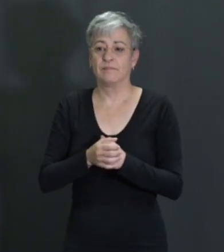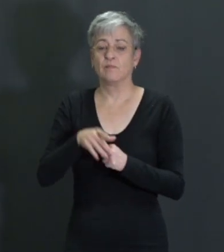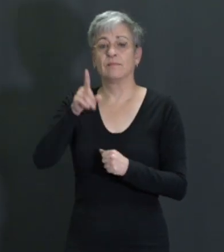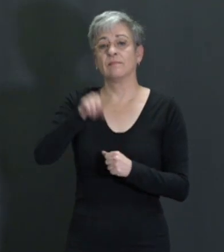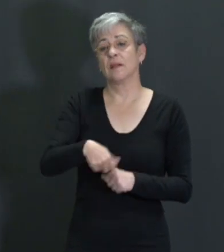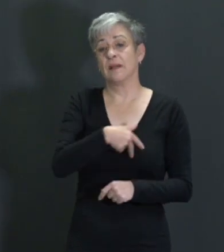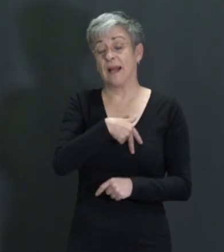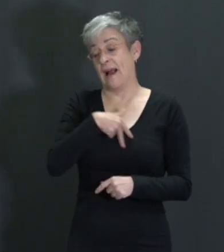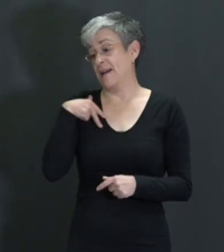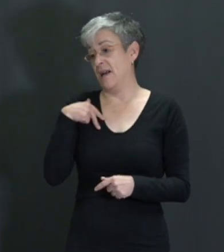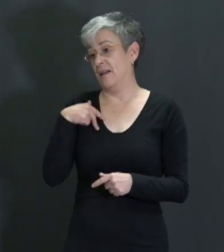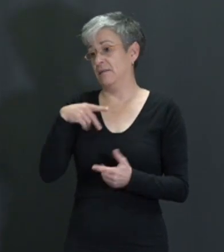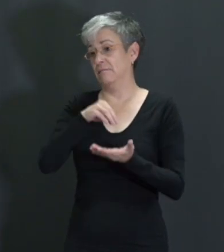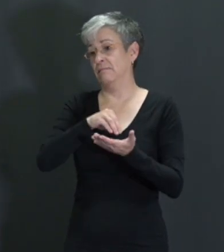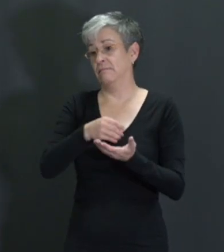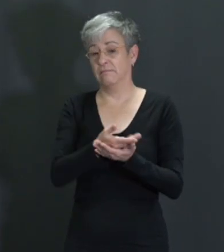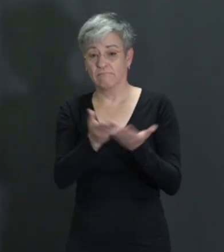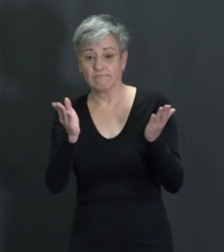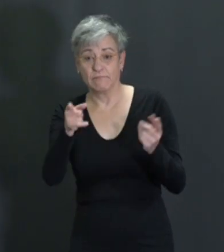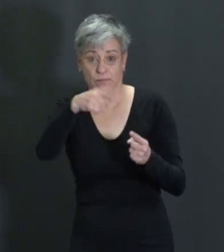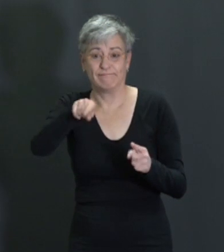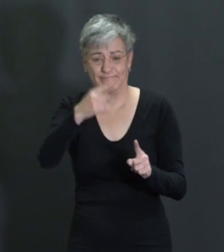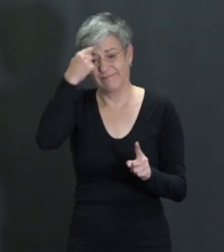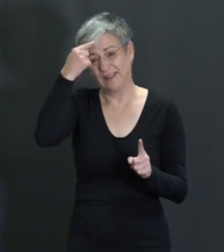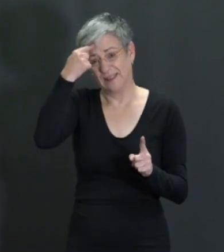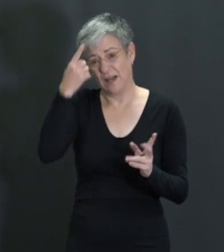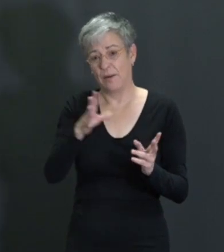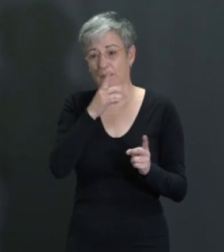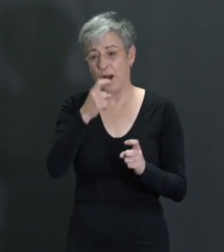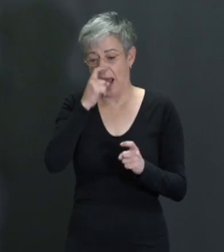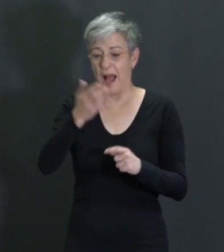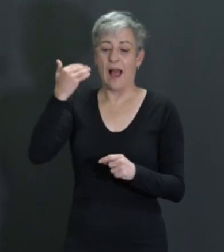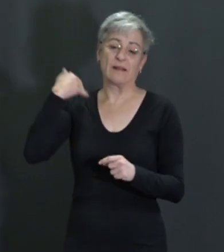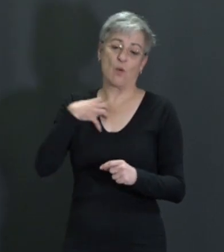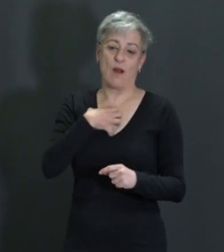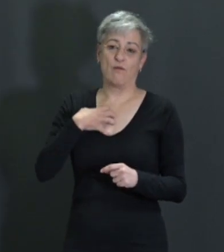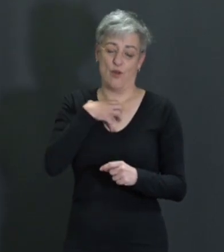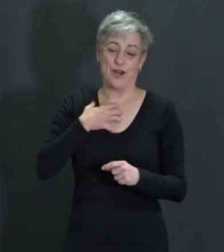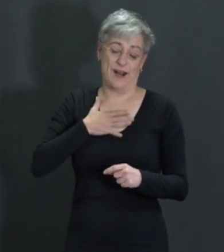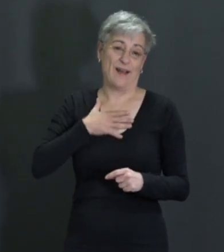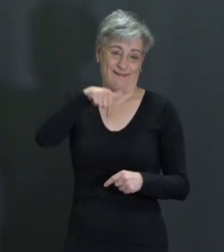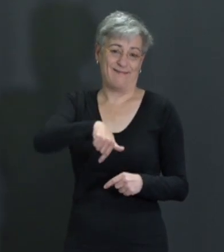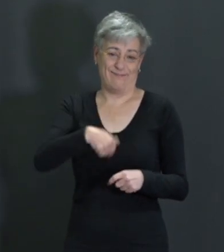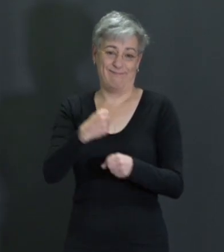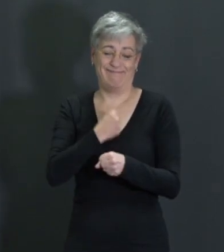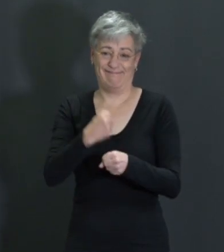muchas personas sabéis de las que estáis aquí, pues soy una antigua funcionaria de esta casa,